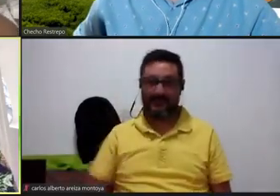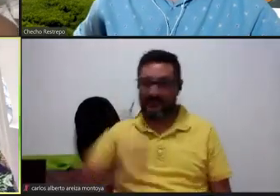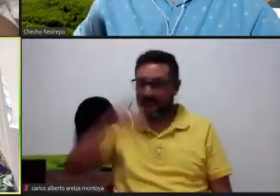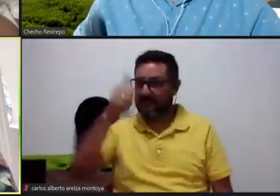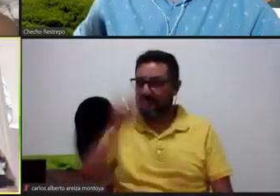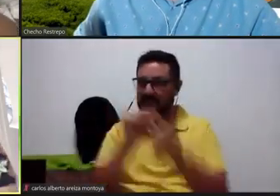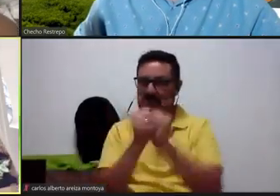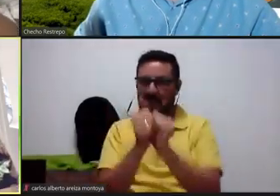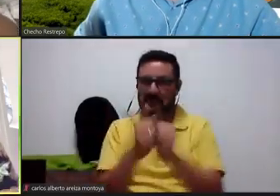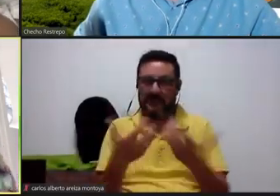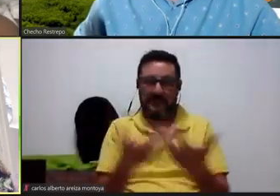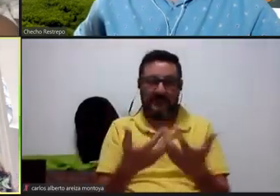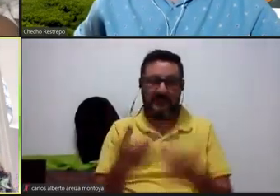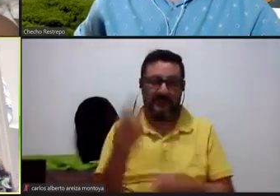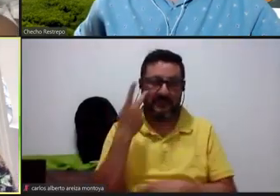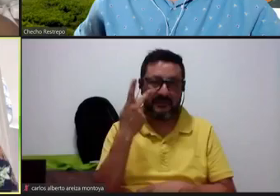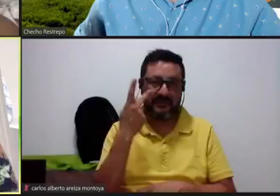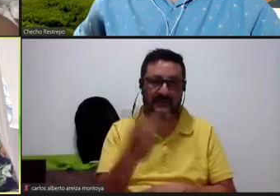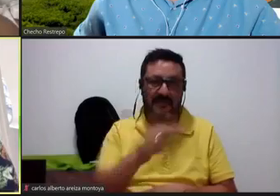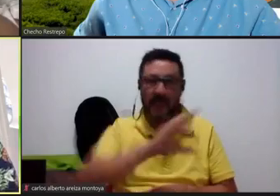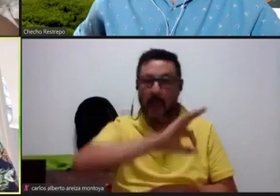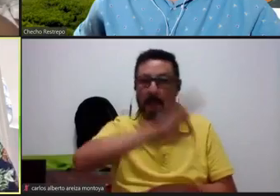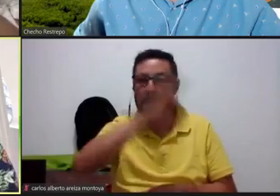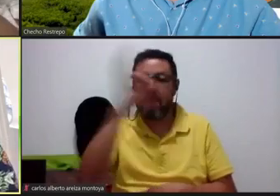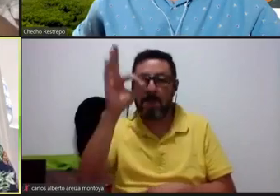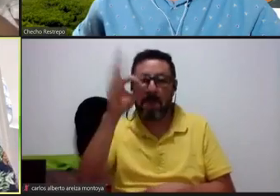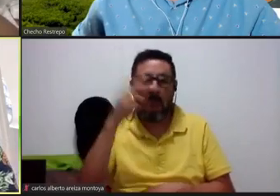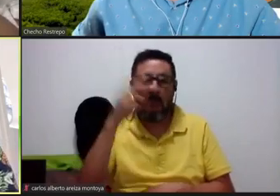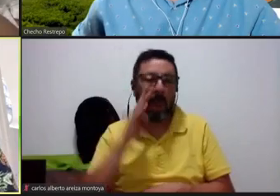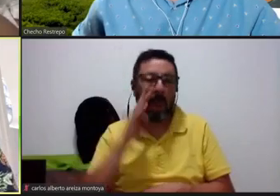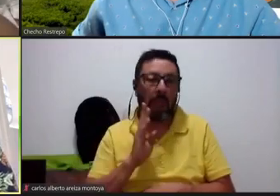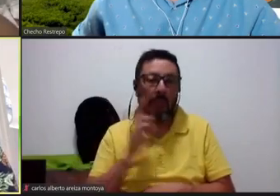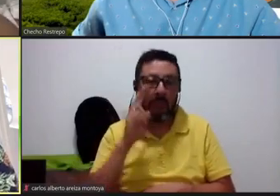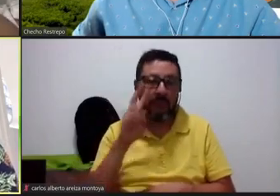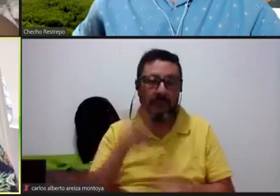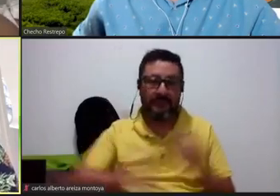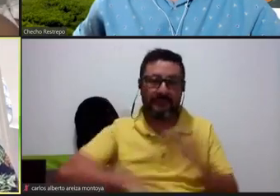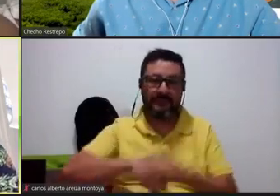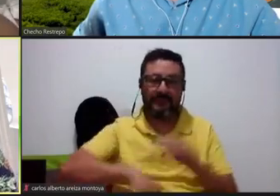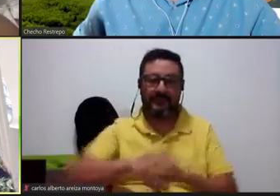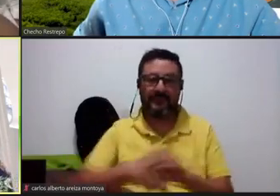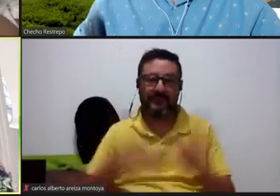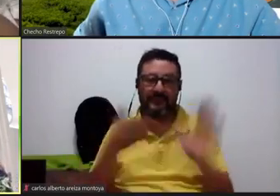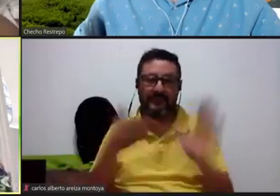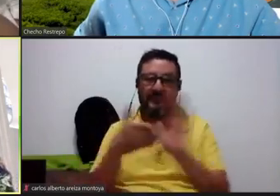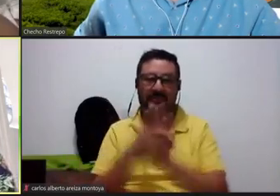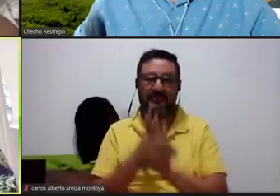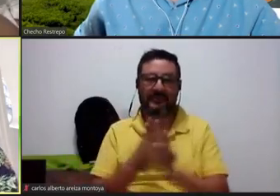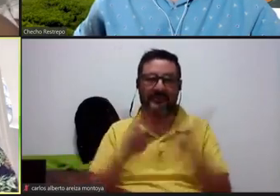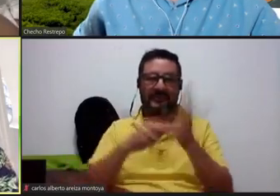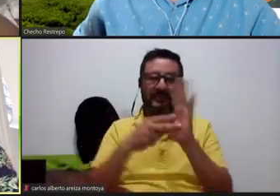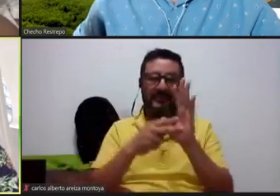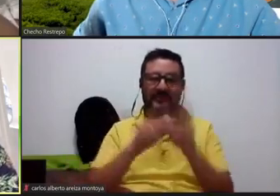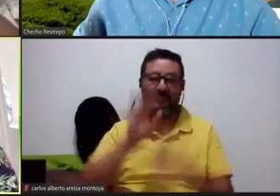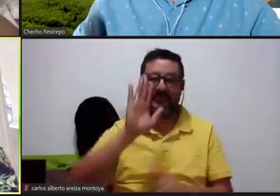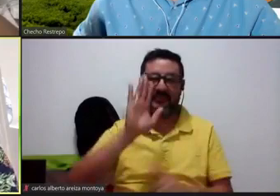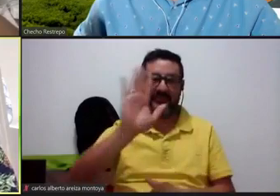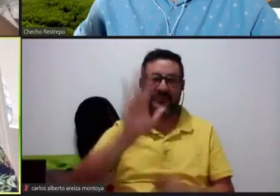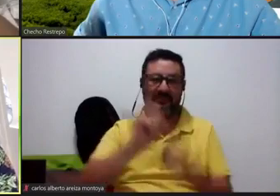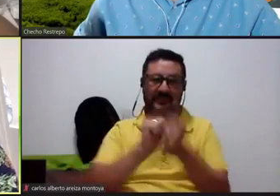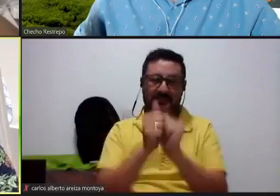tenemos televidentes que no son de ningún deporte. Contémosles en qué consiste tu deporte,